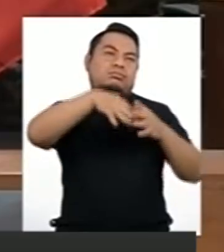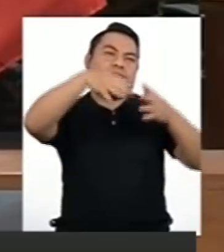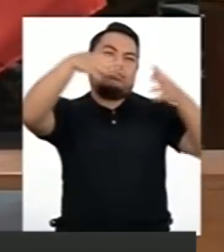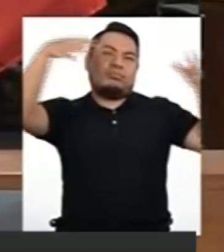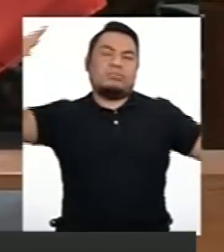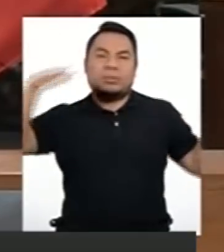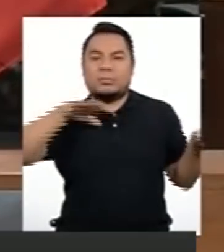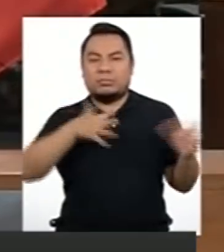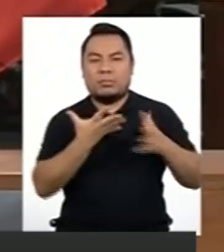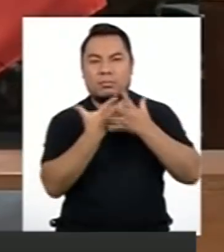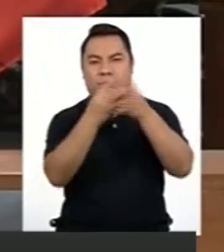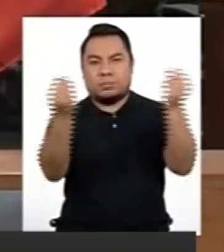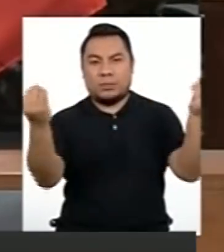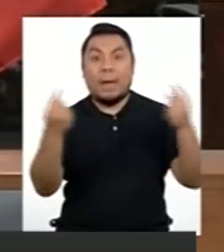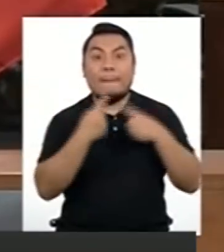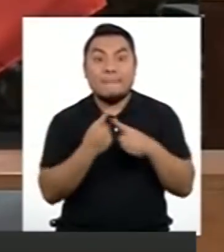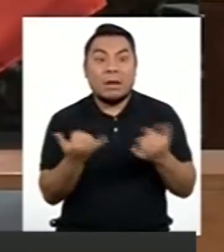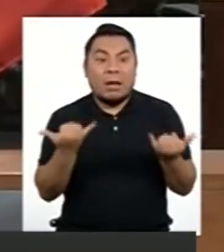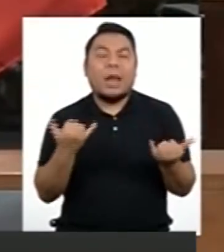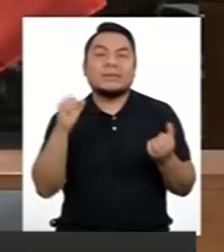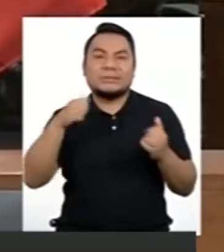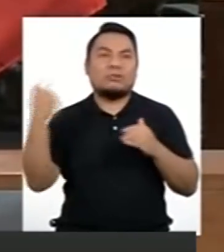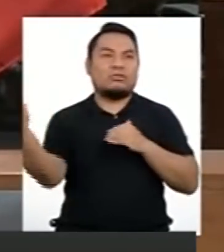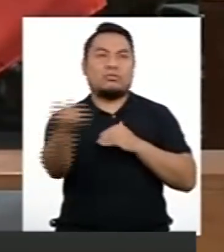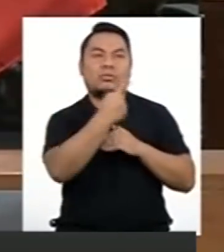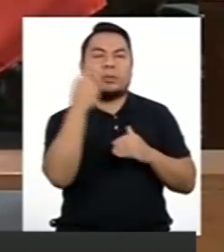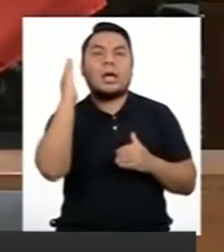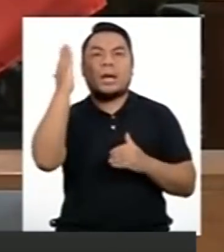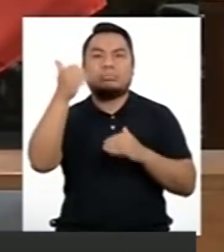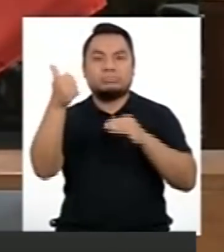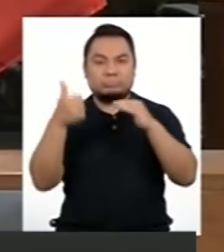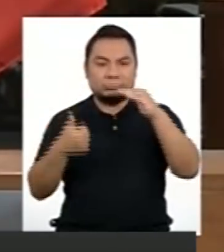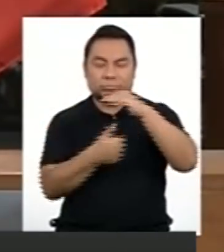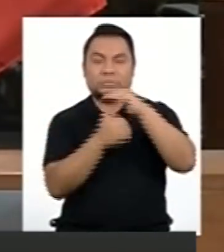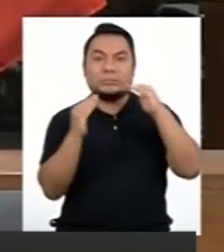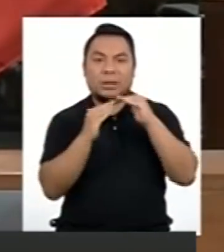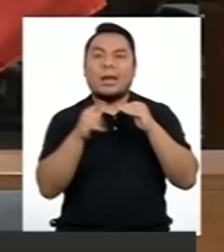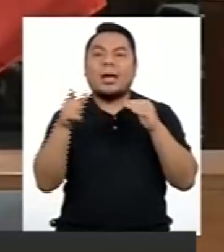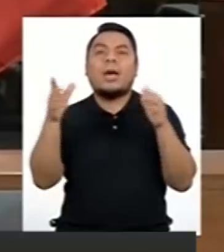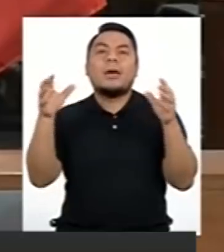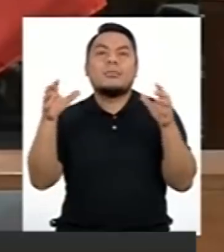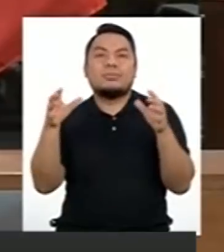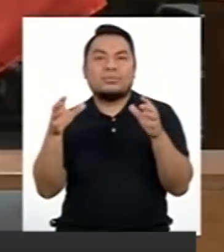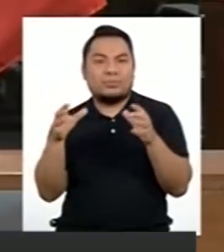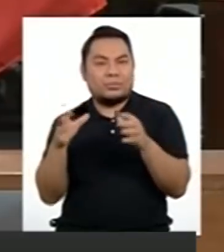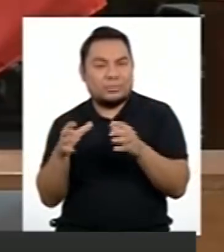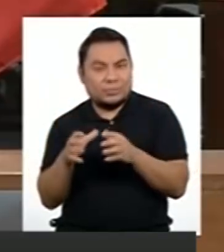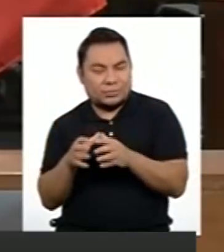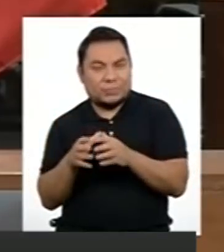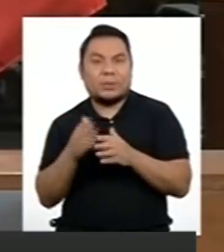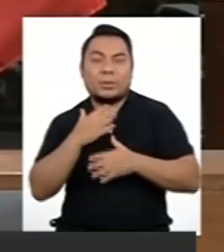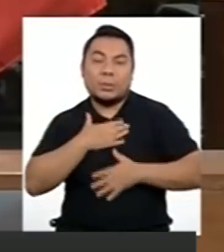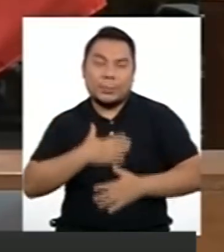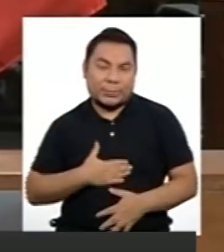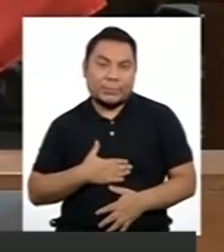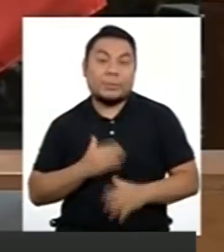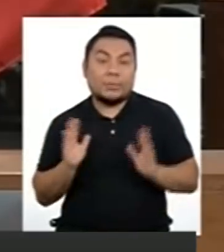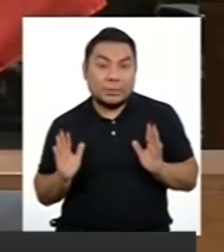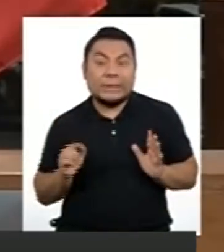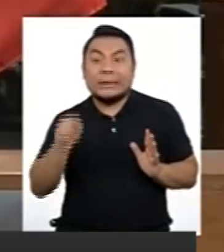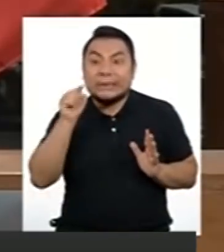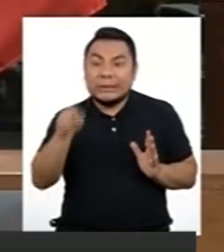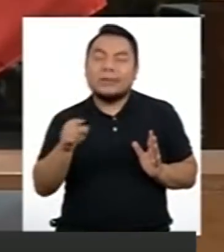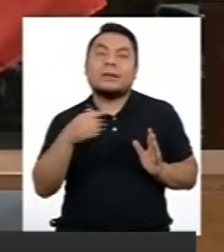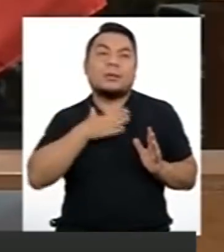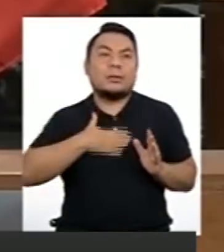80.000. Eso puede obedecer a diferentes tipos de análisis, pero sí sería muchísimo más, y eso es lo que